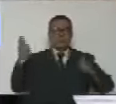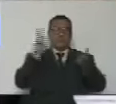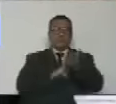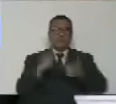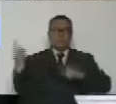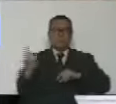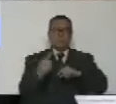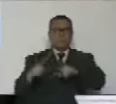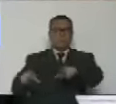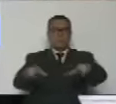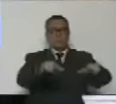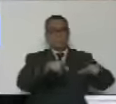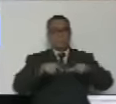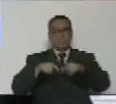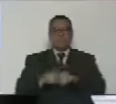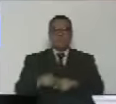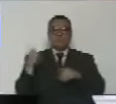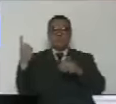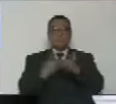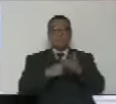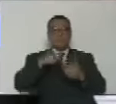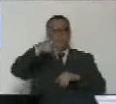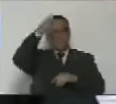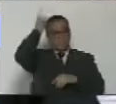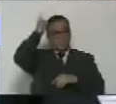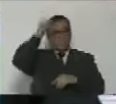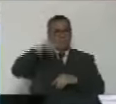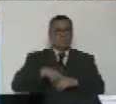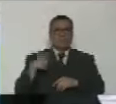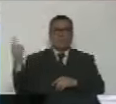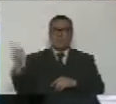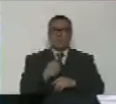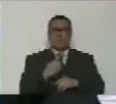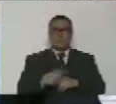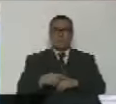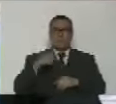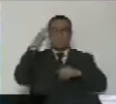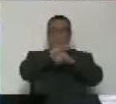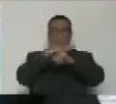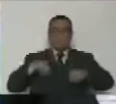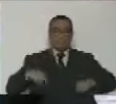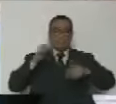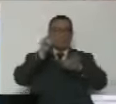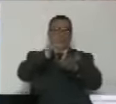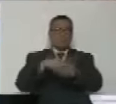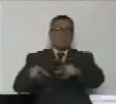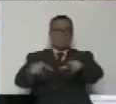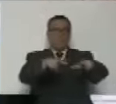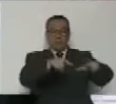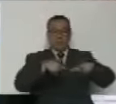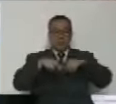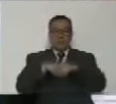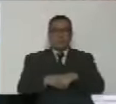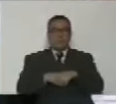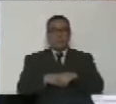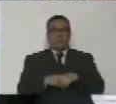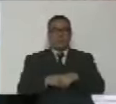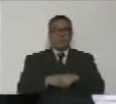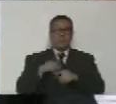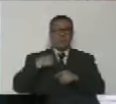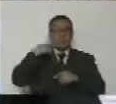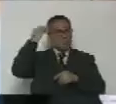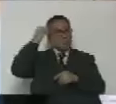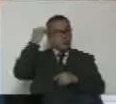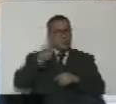región. Se aparecen allá en Perú para traer a los marines al territorio. Están